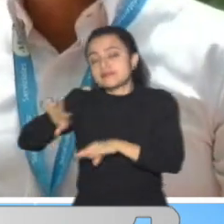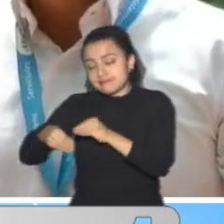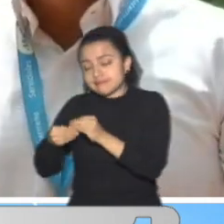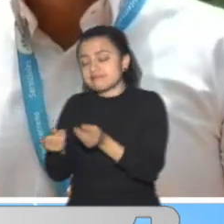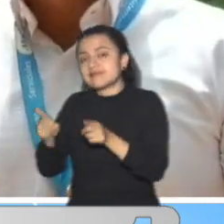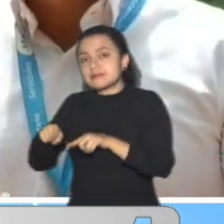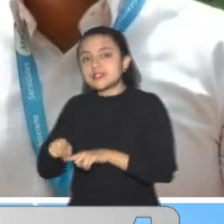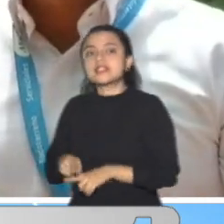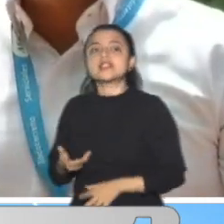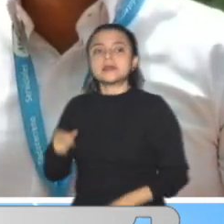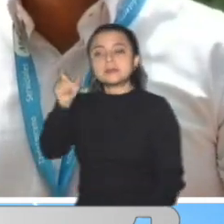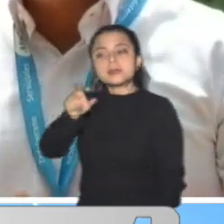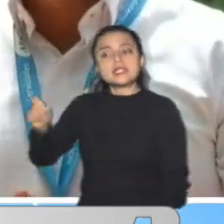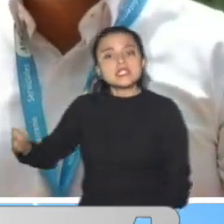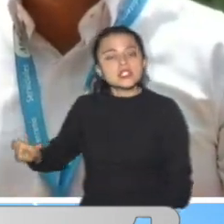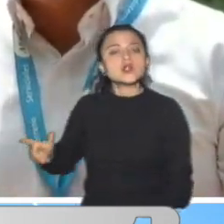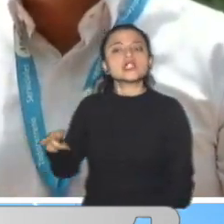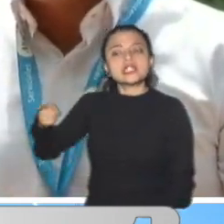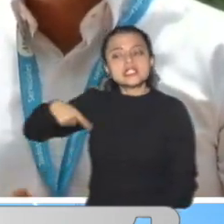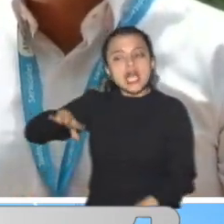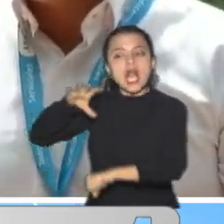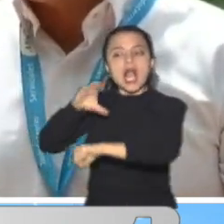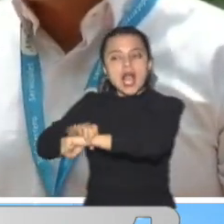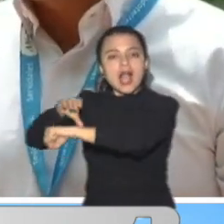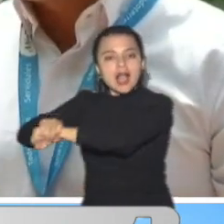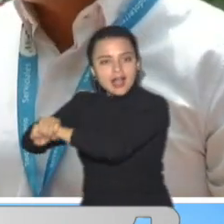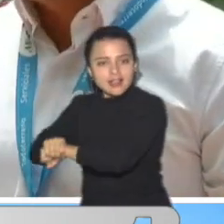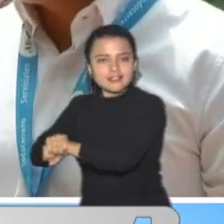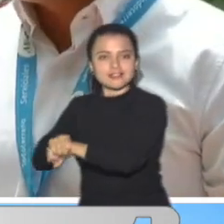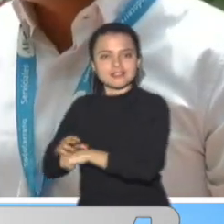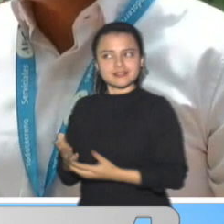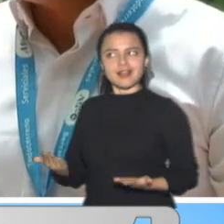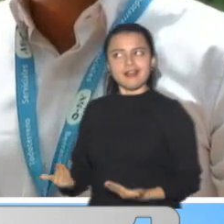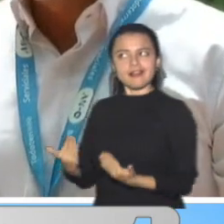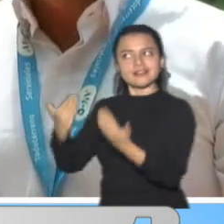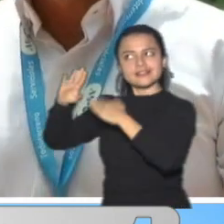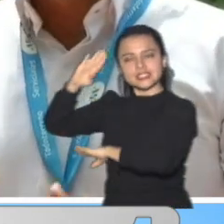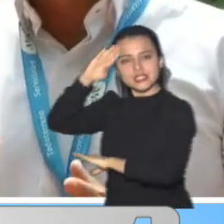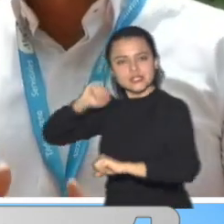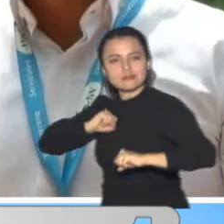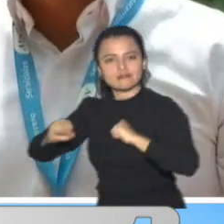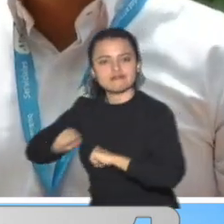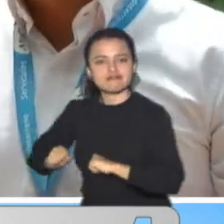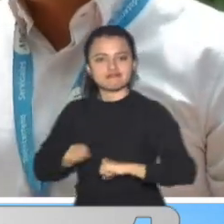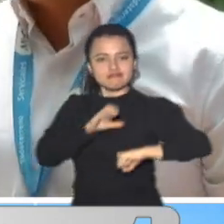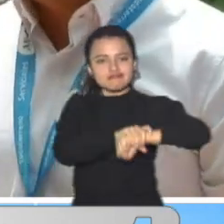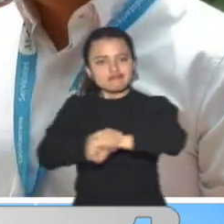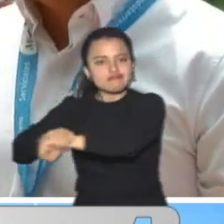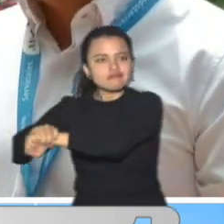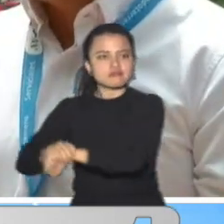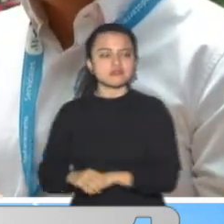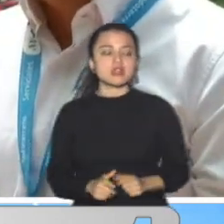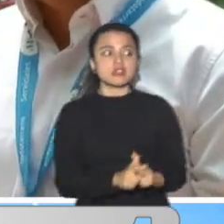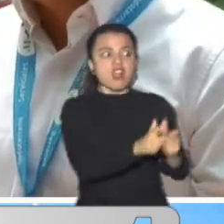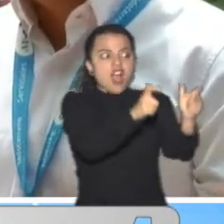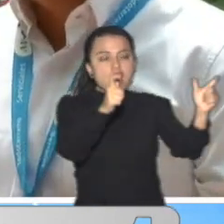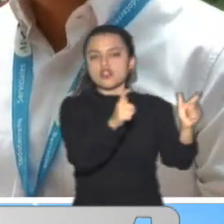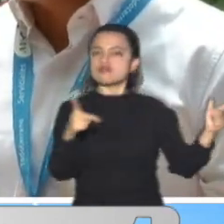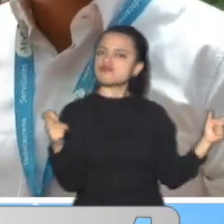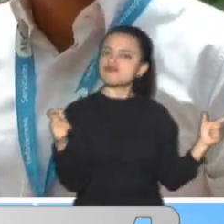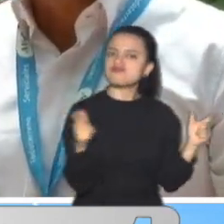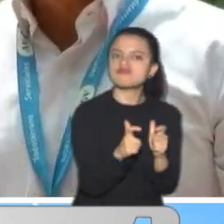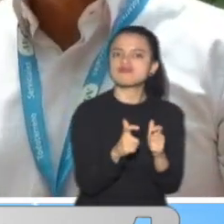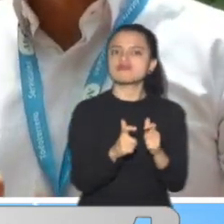este delito lo que demuestra ese compromiso de la compañía y el acompañamiento de la policía para reducir a quienes insisten en afectar a